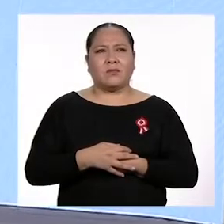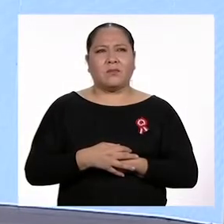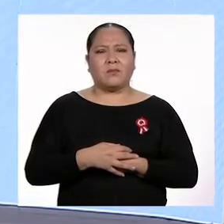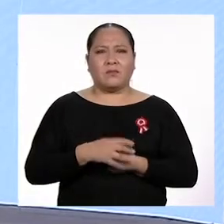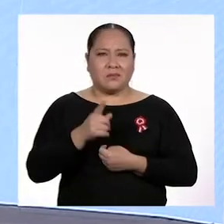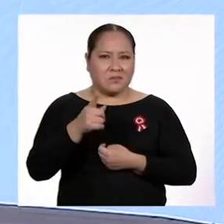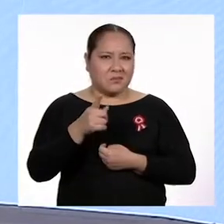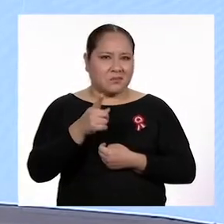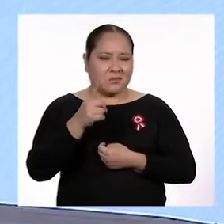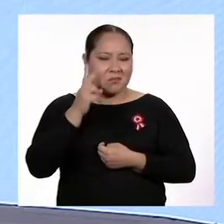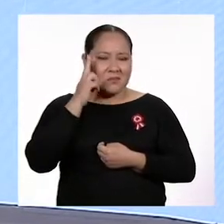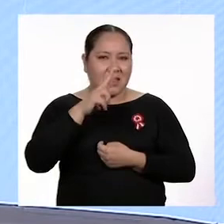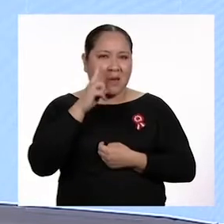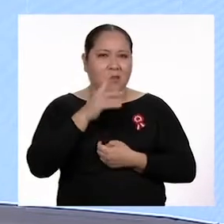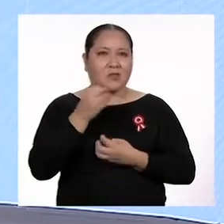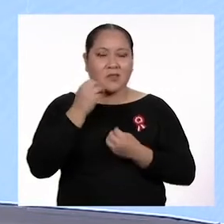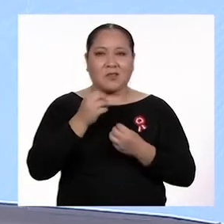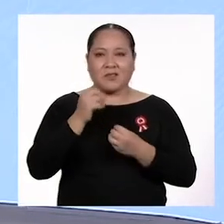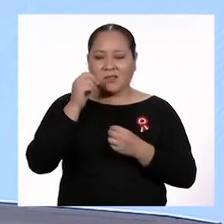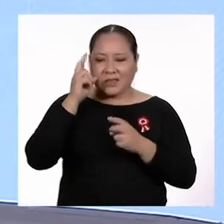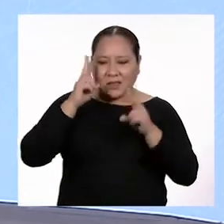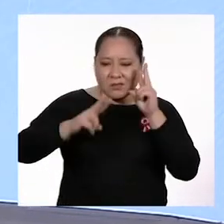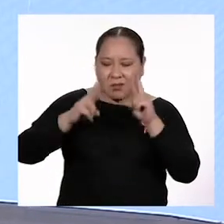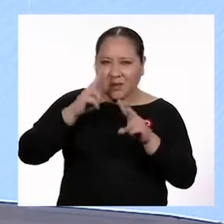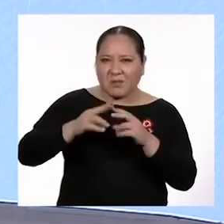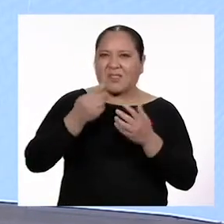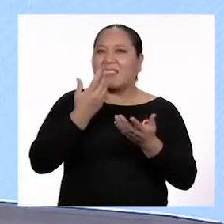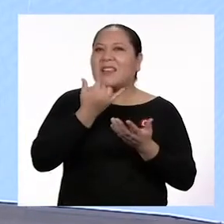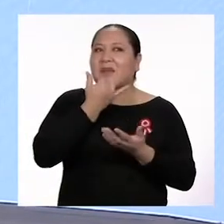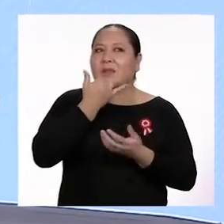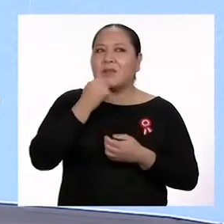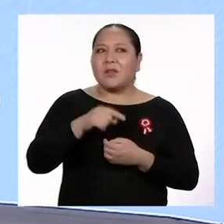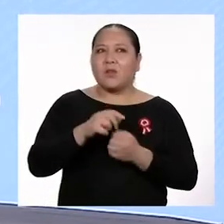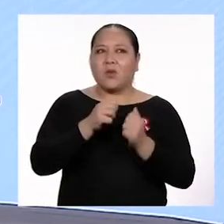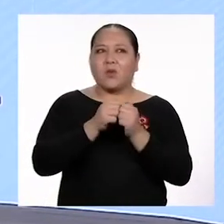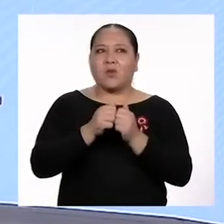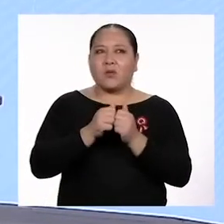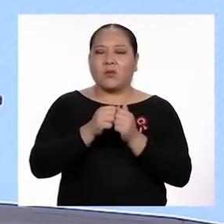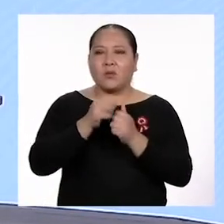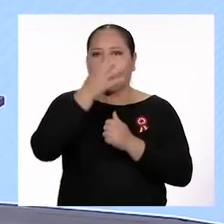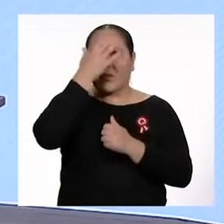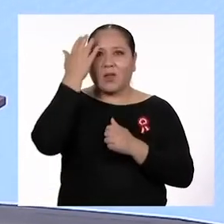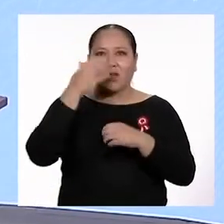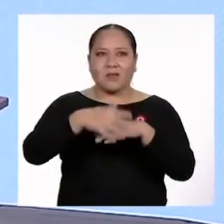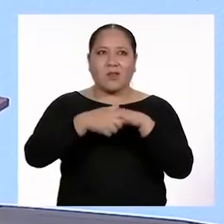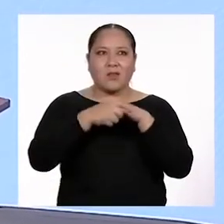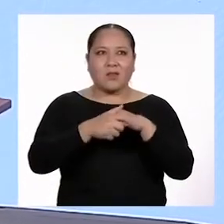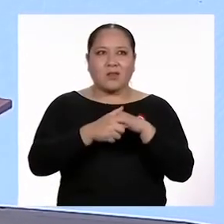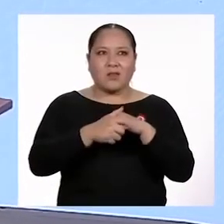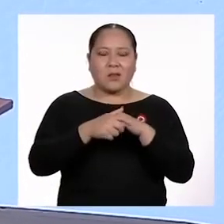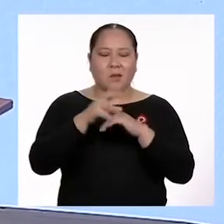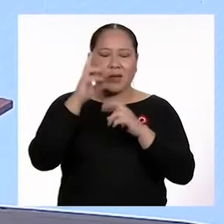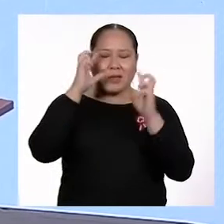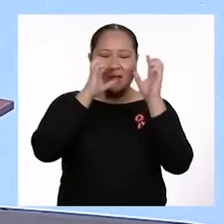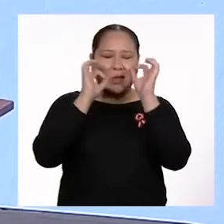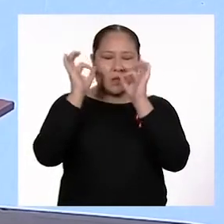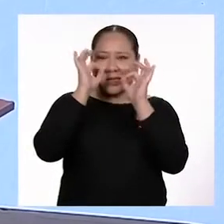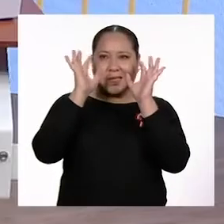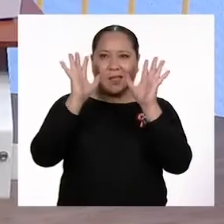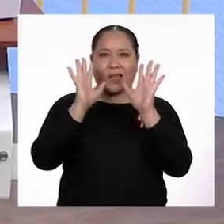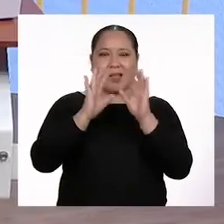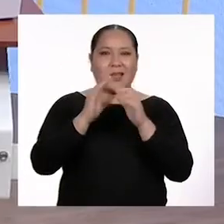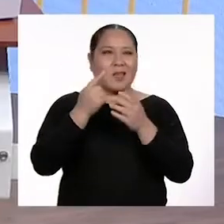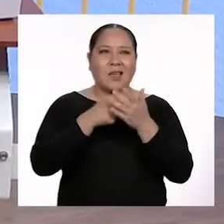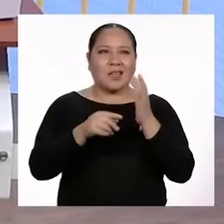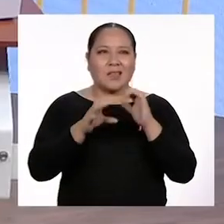¿Qué les parece si lo descubrimos juntas y juntos? Ay, pero me había olvidado de saludarlos. Es que me distraje un poco. ¿En